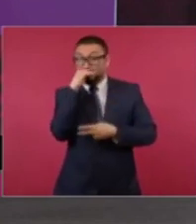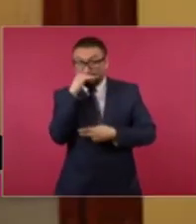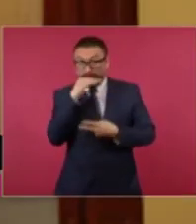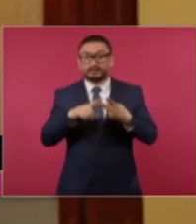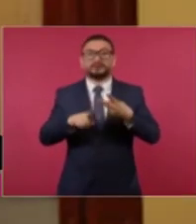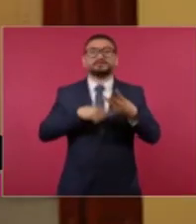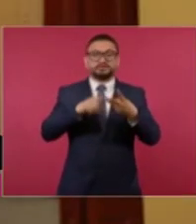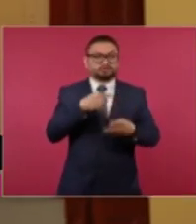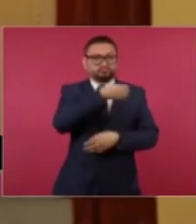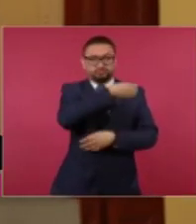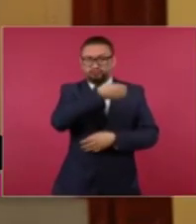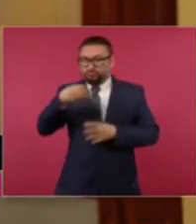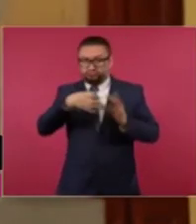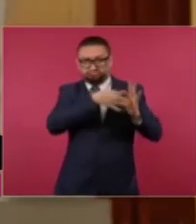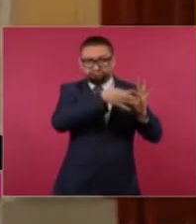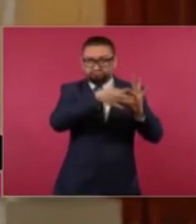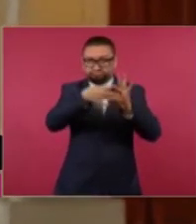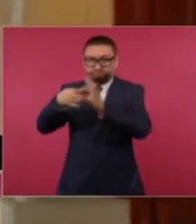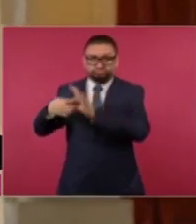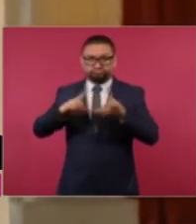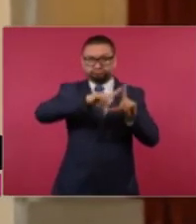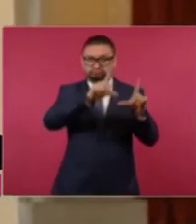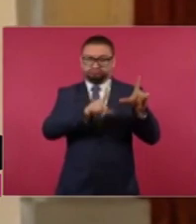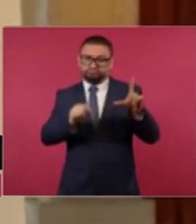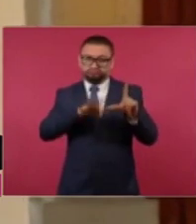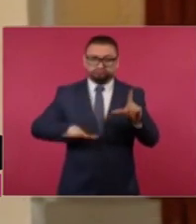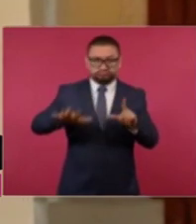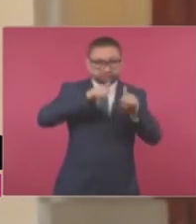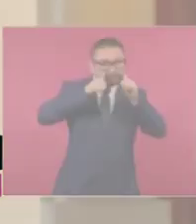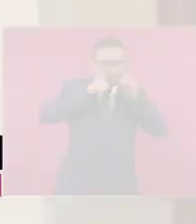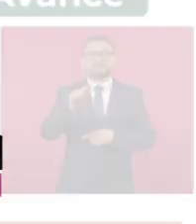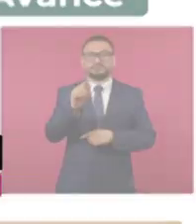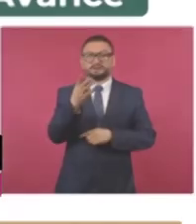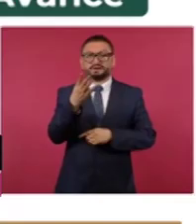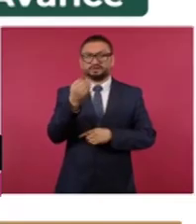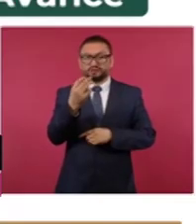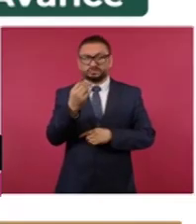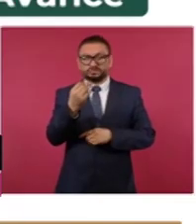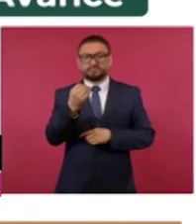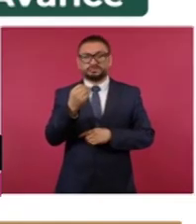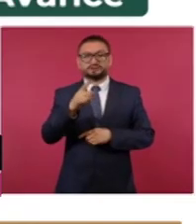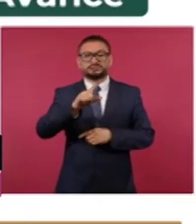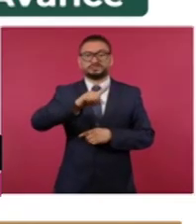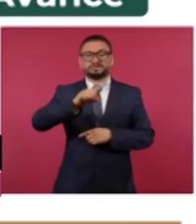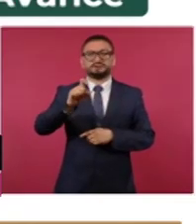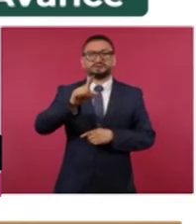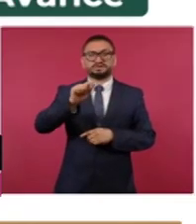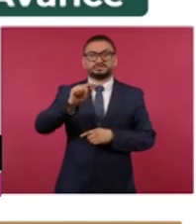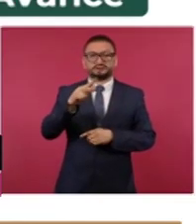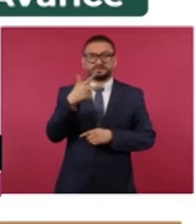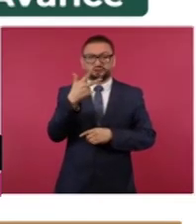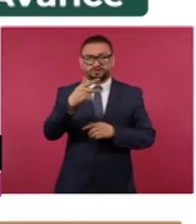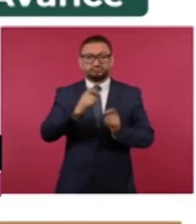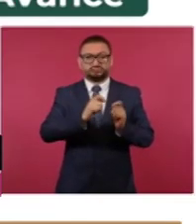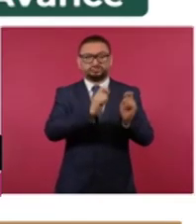un avance del 99% en la entrega de tarjetas del programa La Clínica es Nuestra. Para el caso de Tlaxcala son